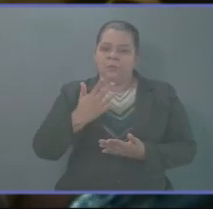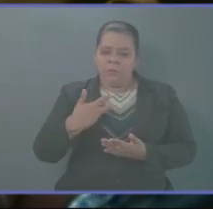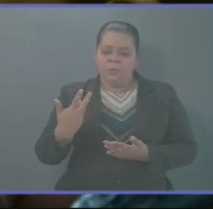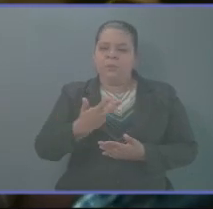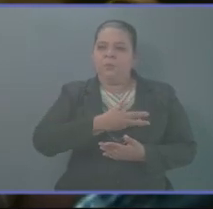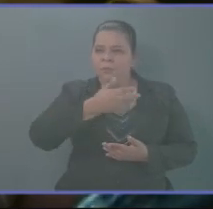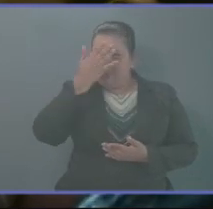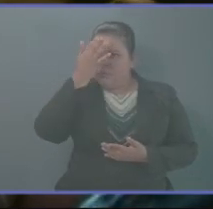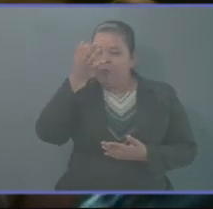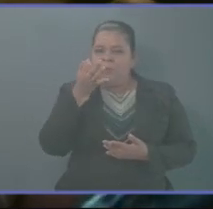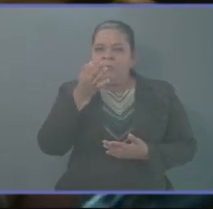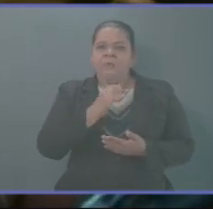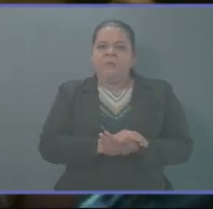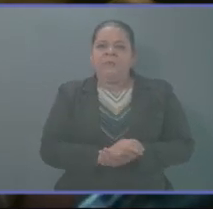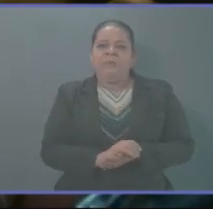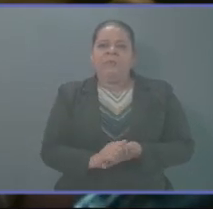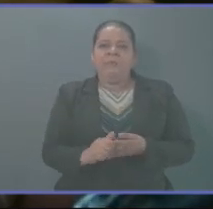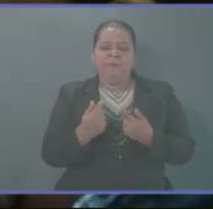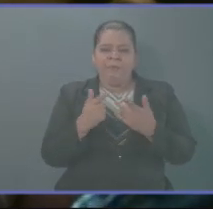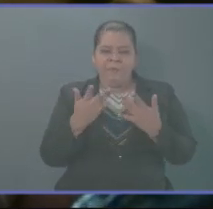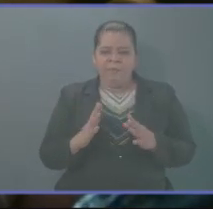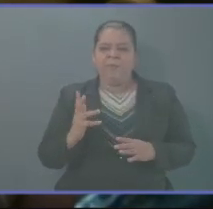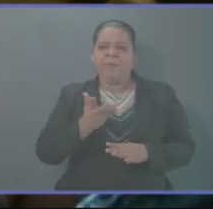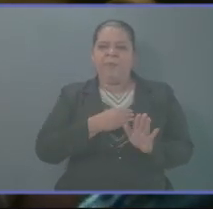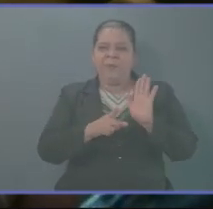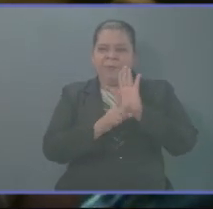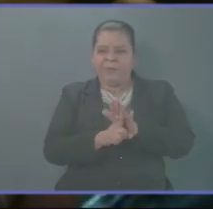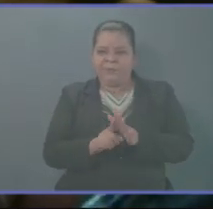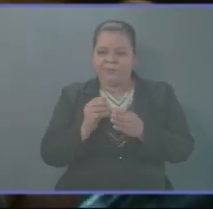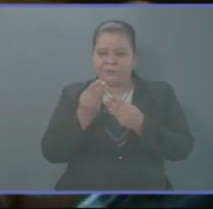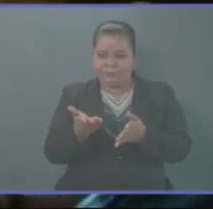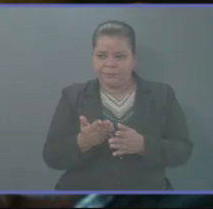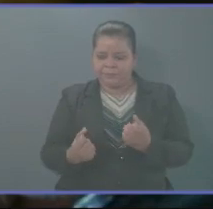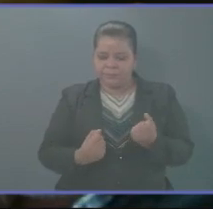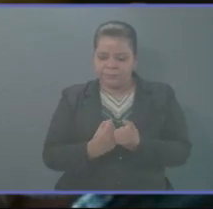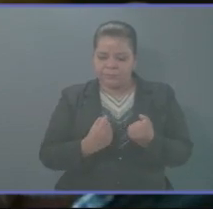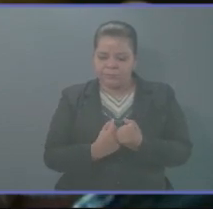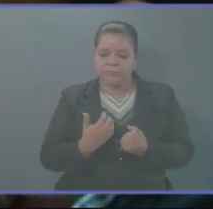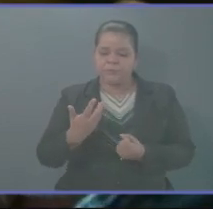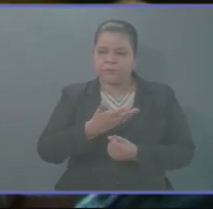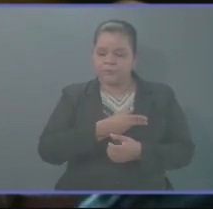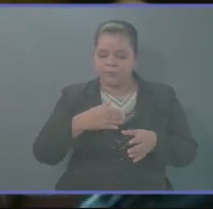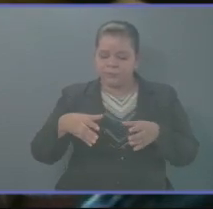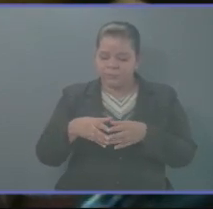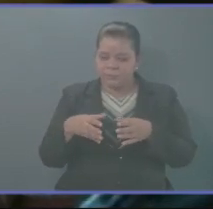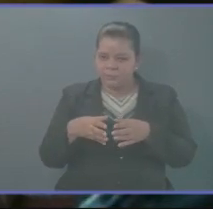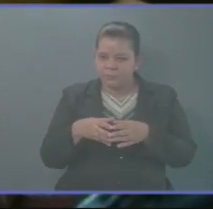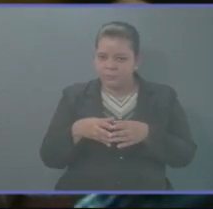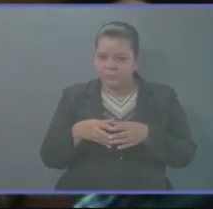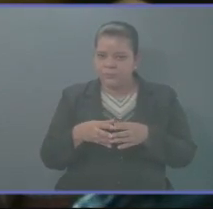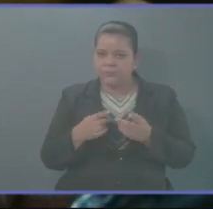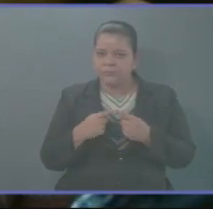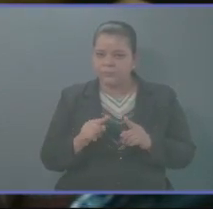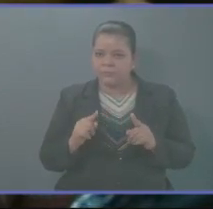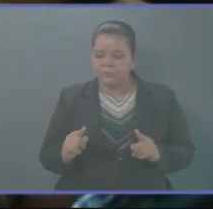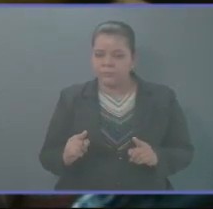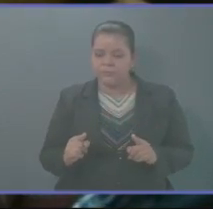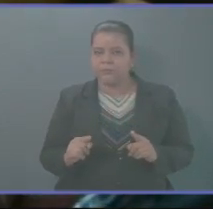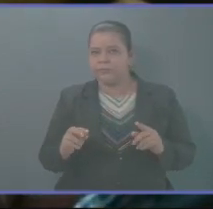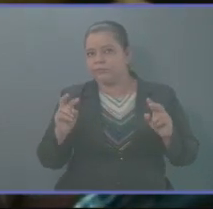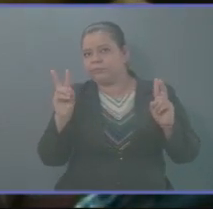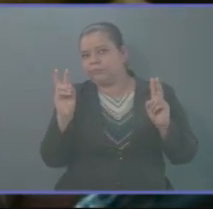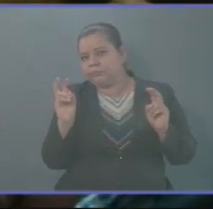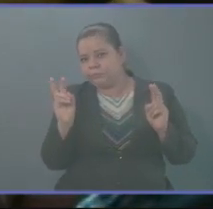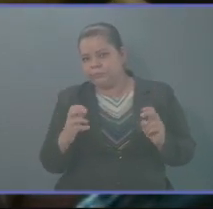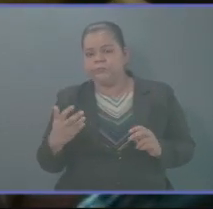que estamos en la obligación de dar aportes como comisión en este caso. Por supuesto,